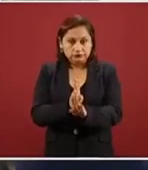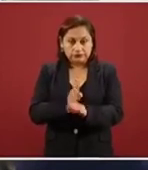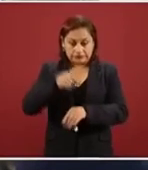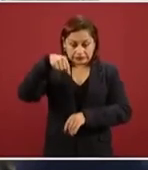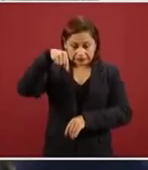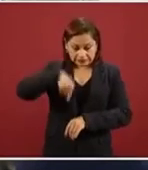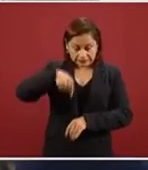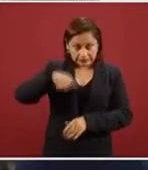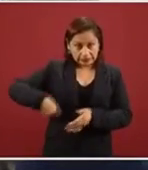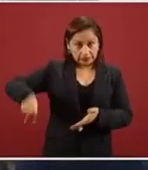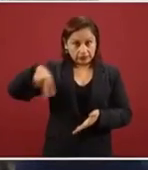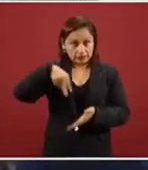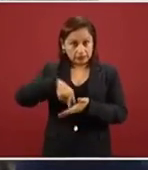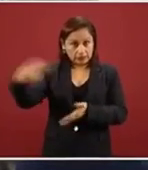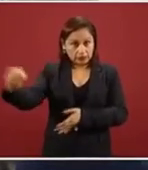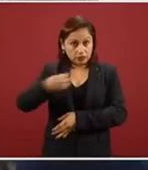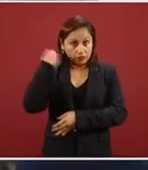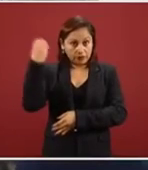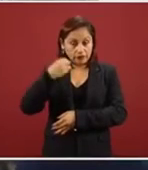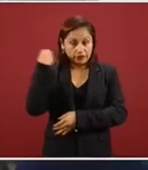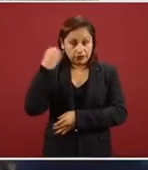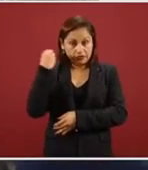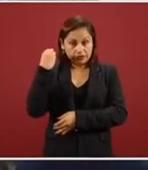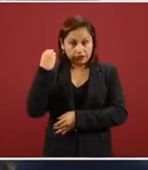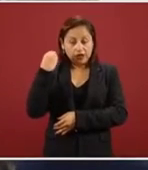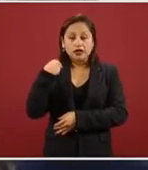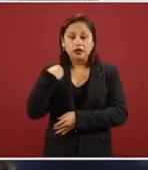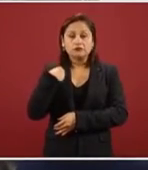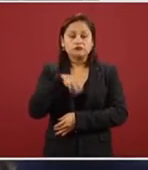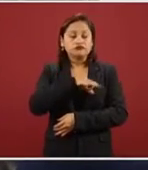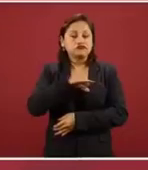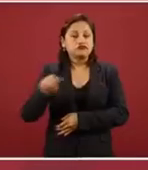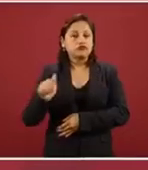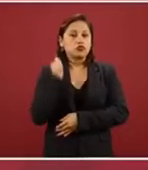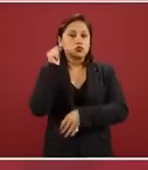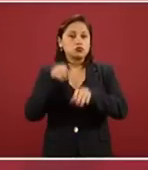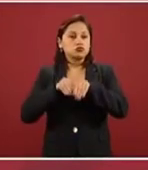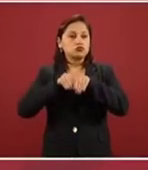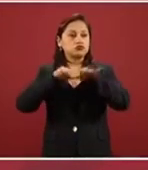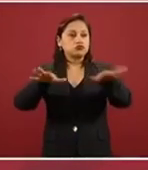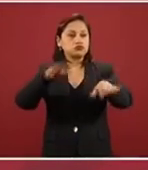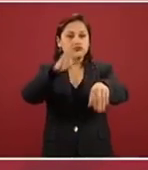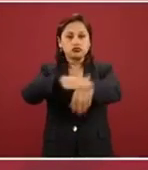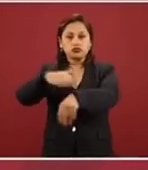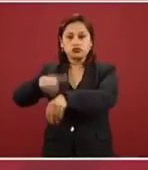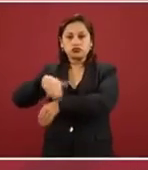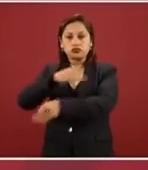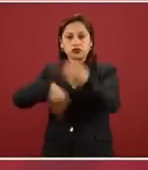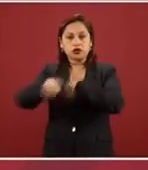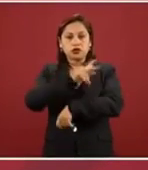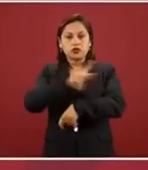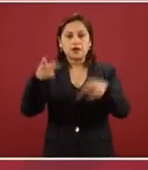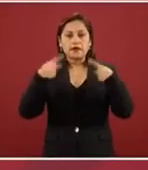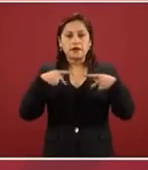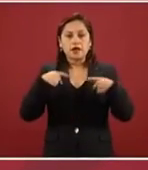a que la gente sepa que va a